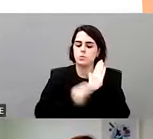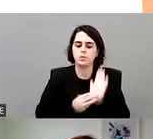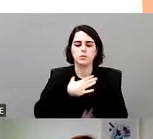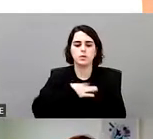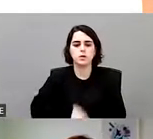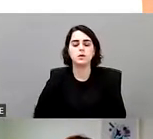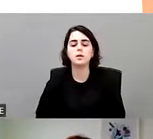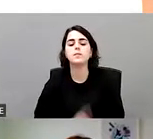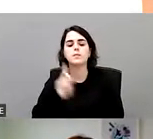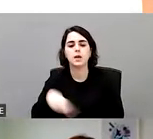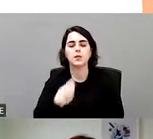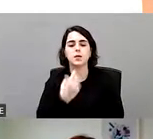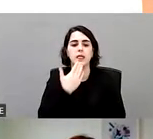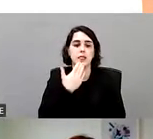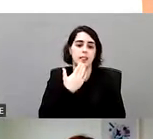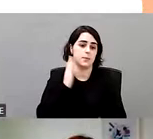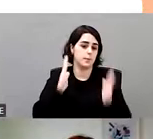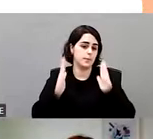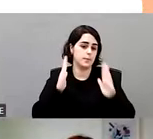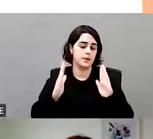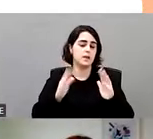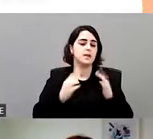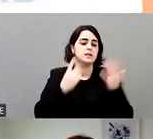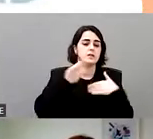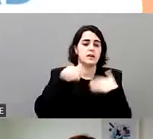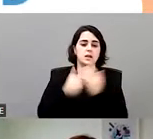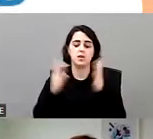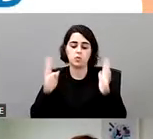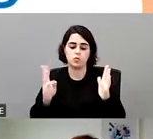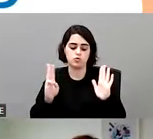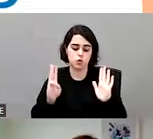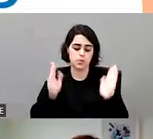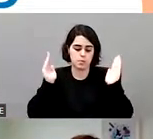Luego vino la etapa de 6 a 8 años con la pandemia.